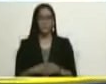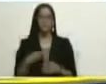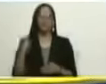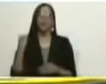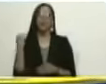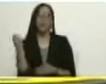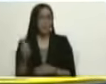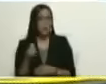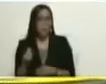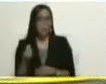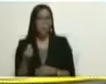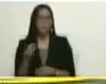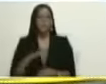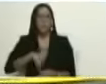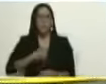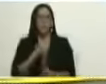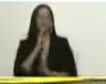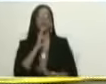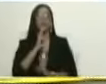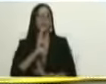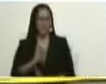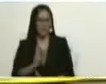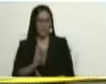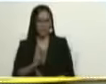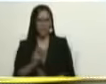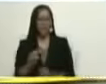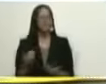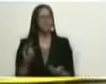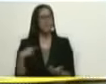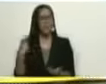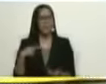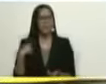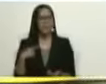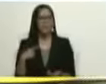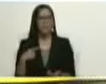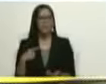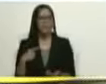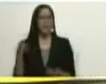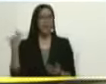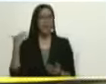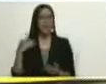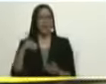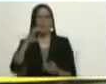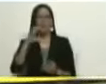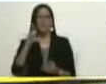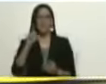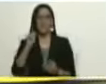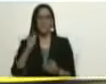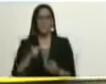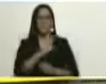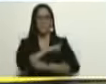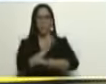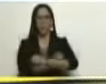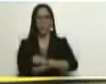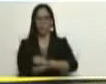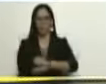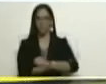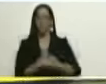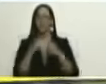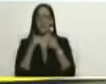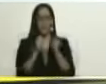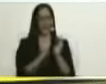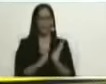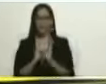¿Cómo hubiéramos respondido si hubiéramos tenido una CELAC poderosa, bien organizada, de